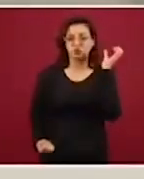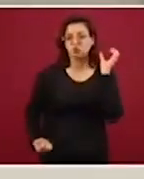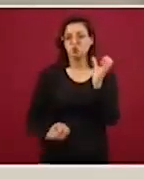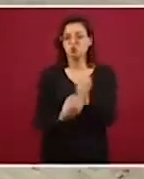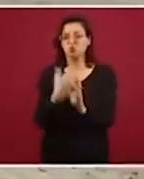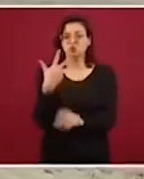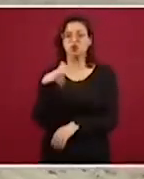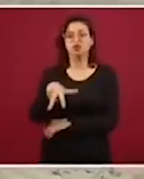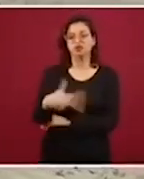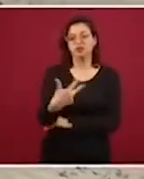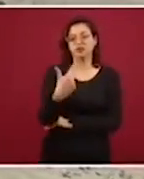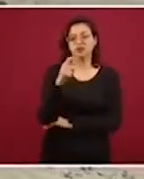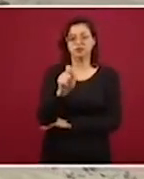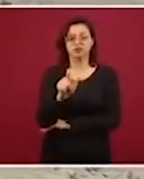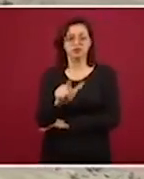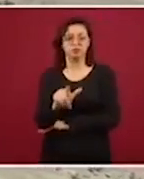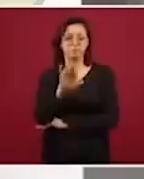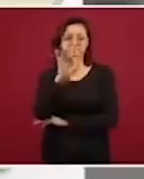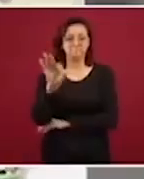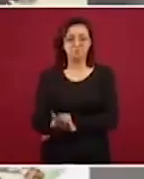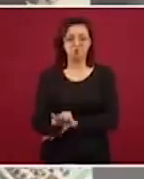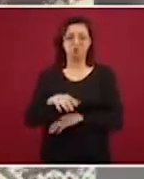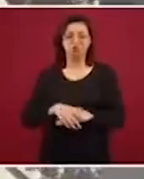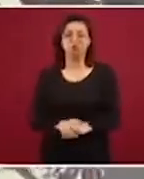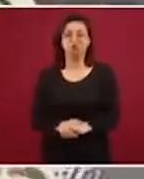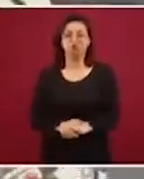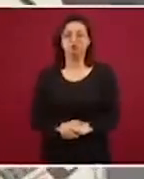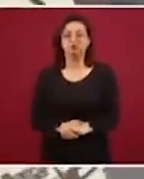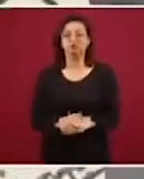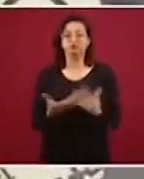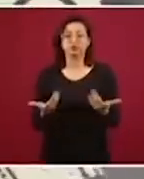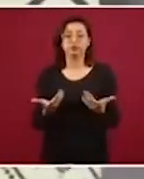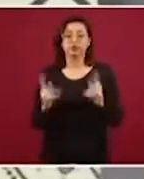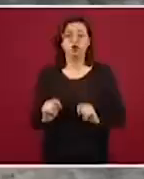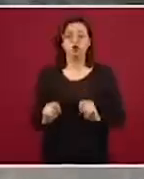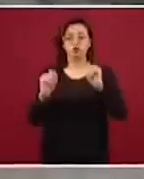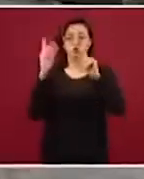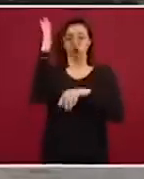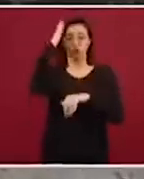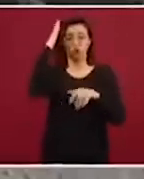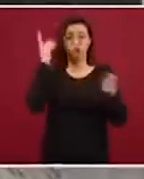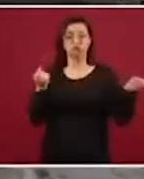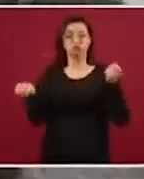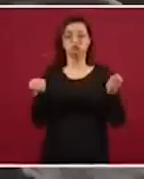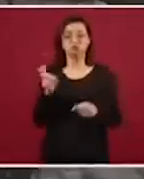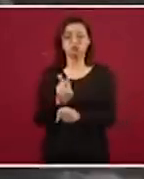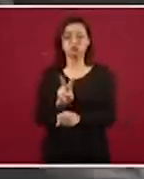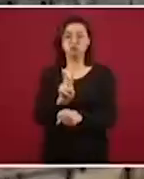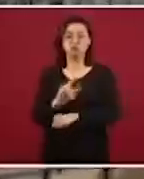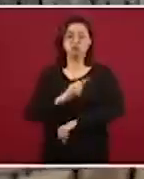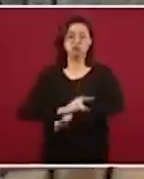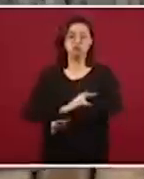Mexicana, 13.17%. La torre para el control del despegue y aterrizaje de aviones,